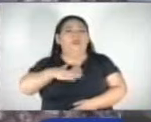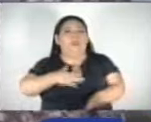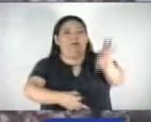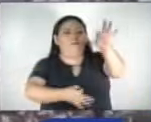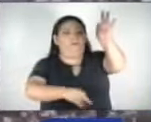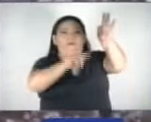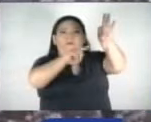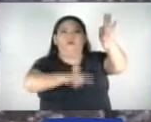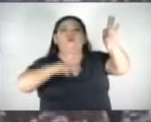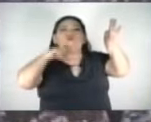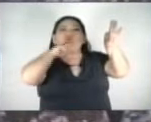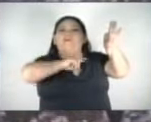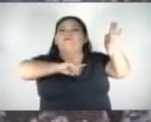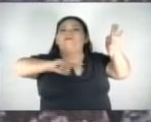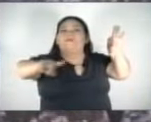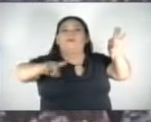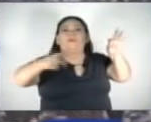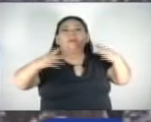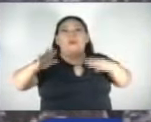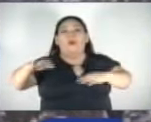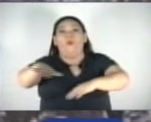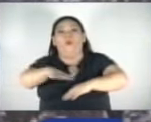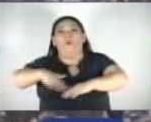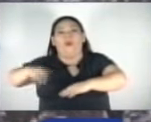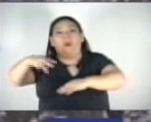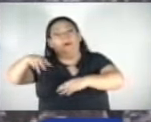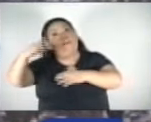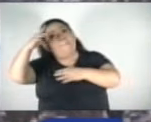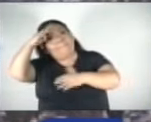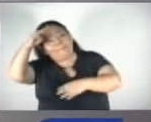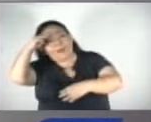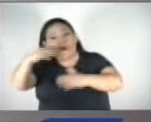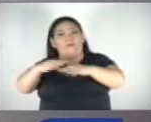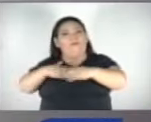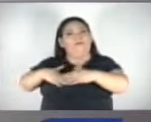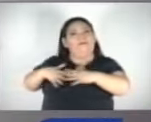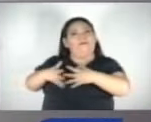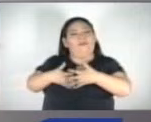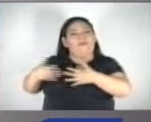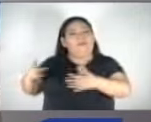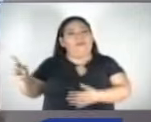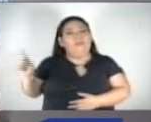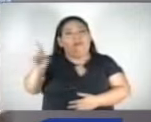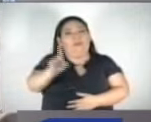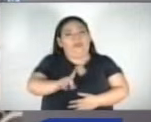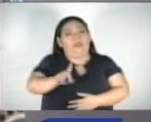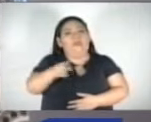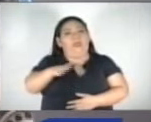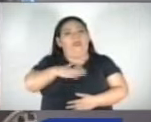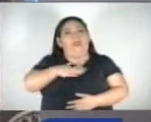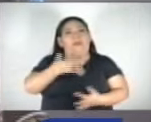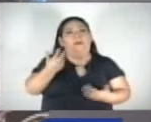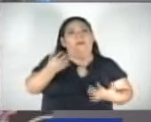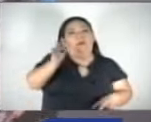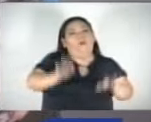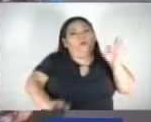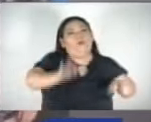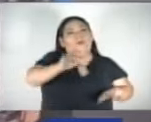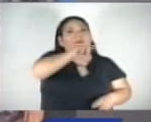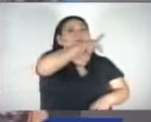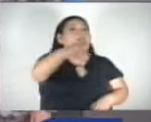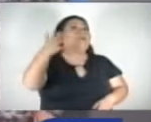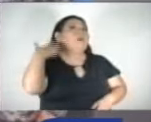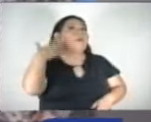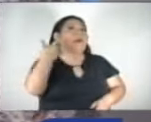contaba con difusión roja y fue detenido en una zona limítrofe entre Estados Unidos y México. Pérez Nieto es reclamado por un juzgado de San Miguel